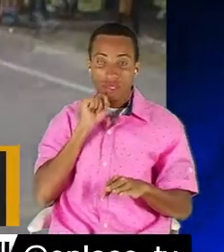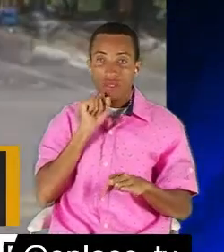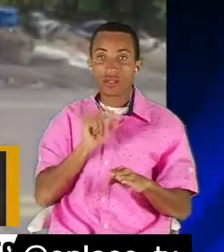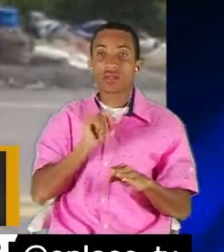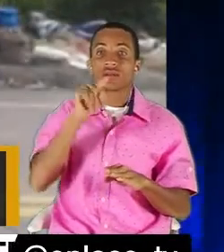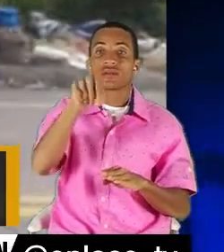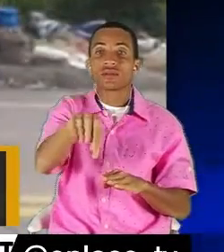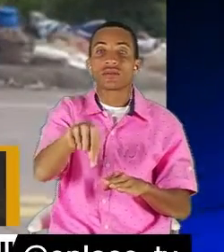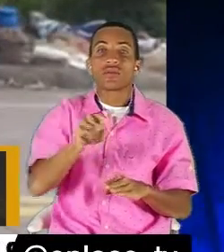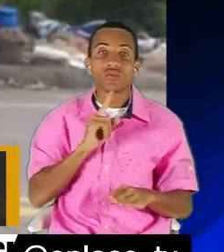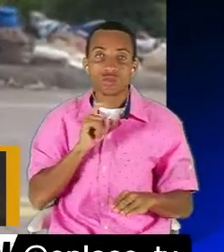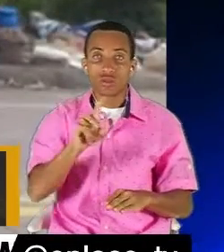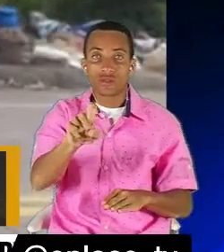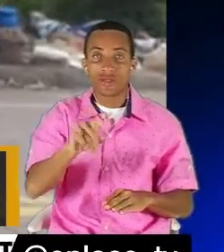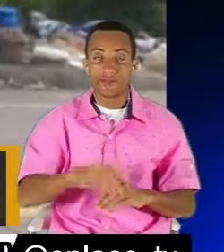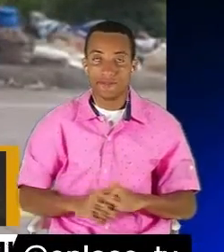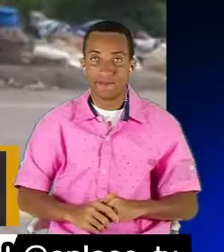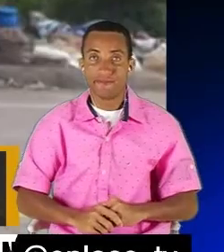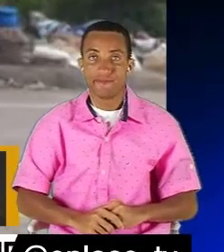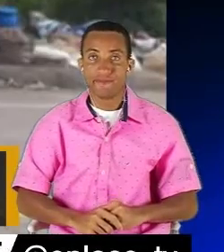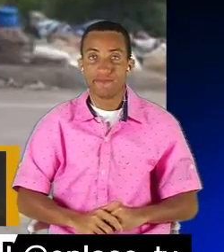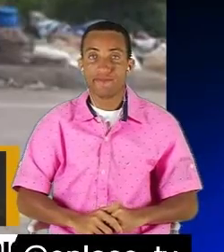de Bucaramanga.